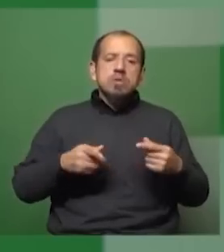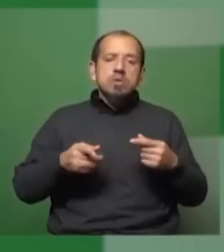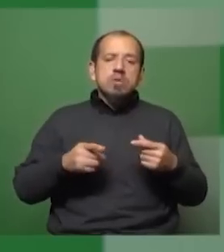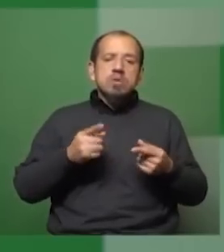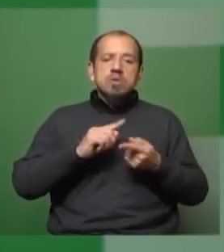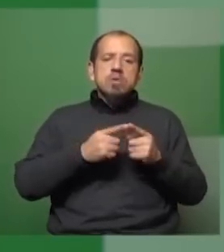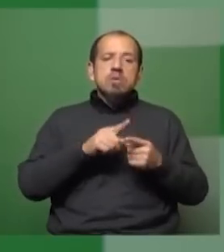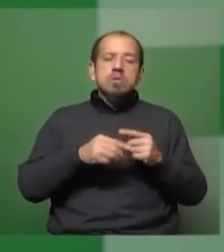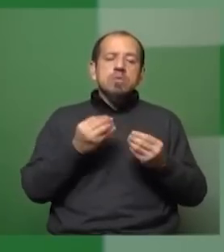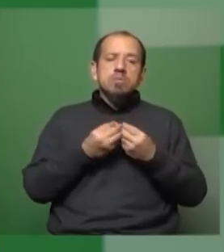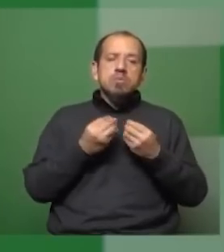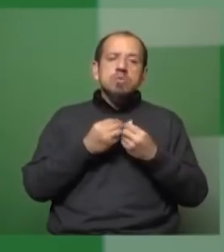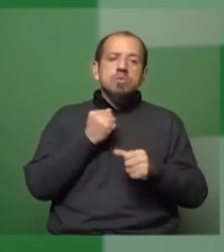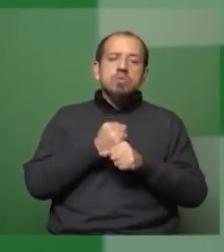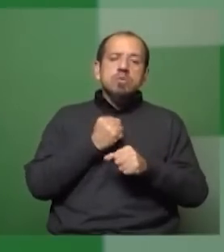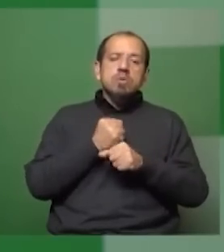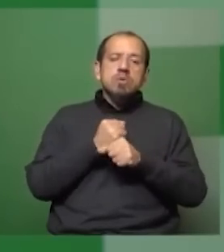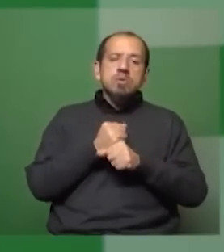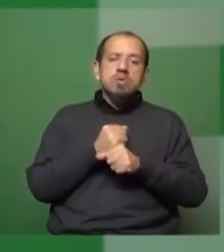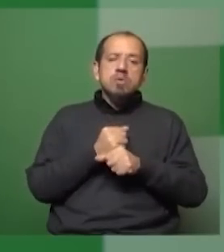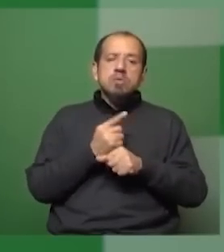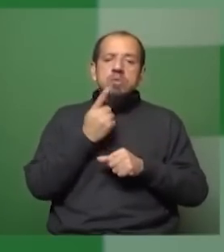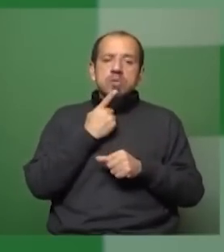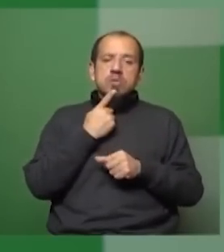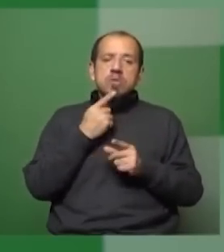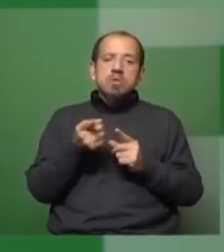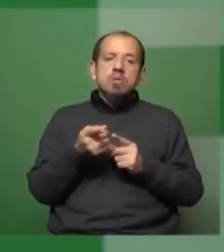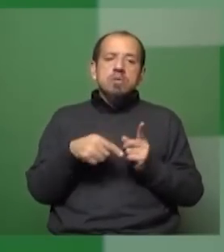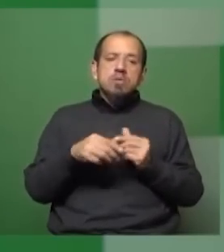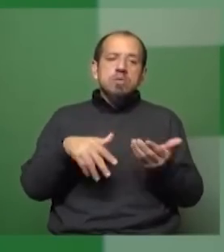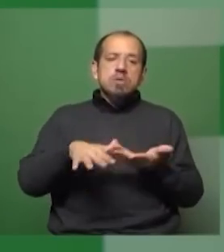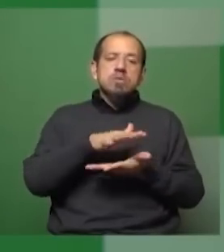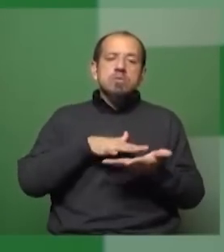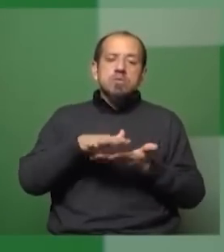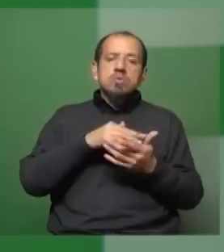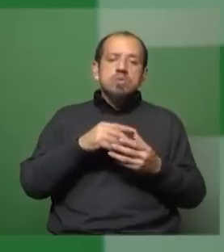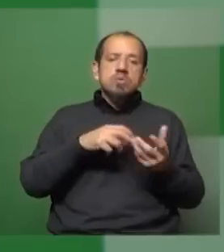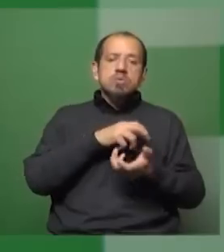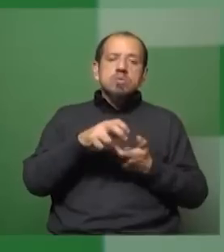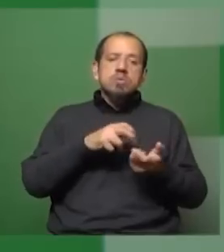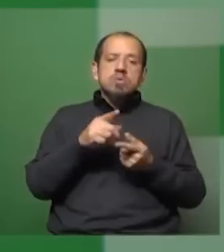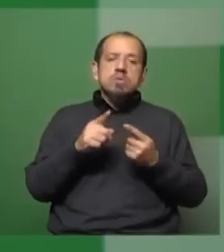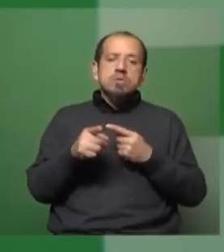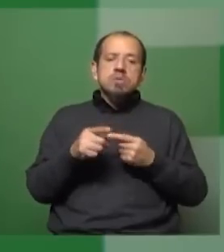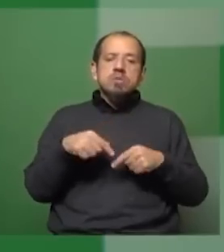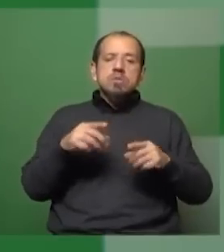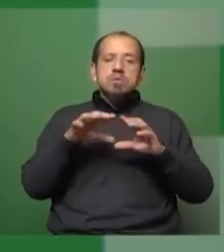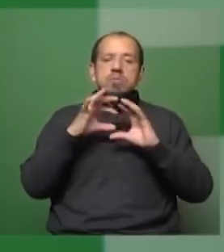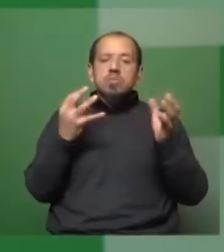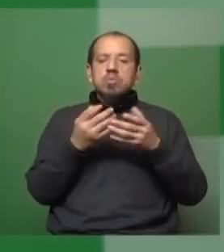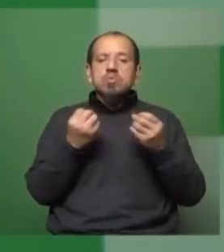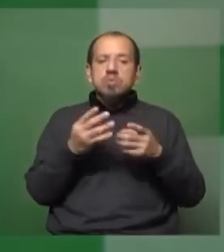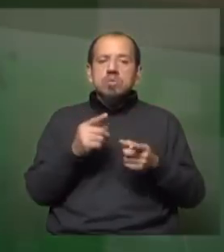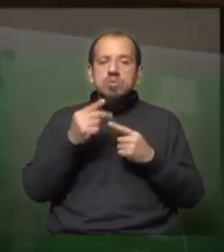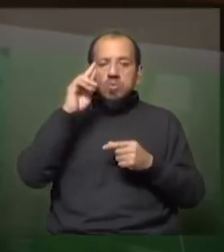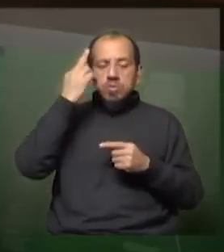con mucho trabajo diplomático para recomponer sin duda una situación que está muy compleja con la región y con el mundo porque el Uruguay